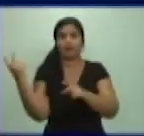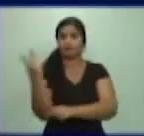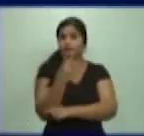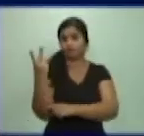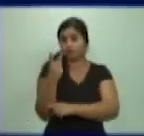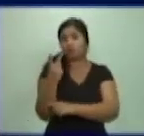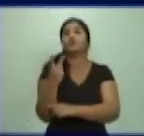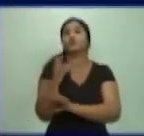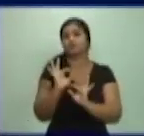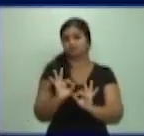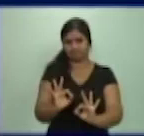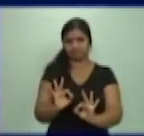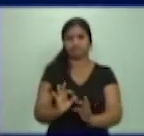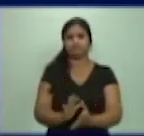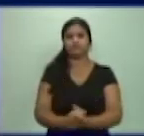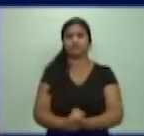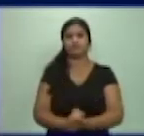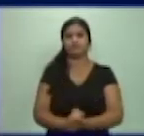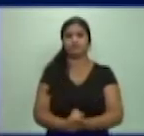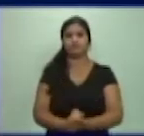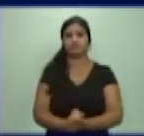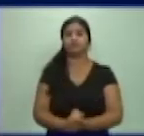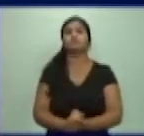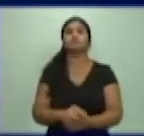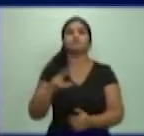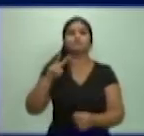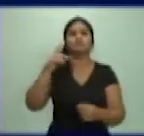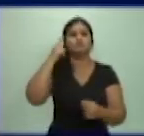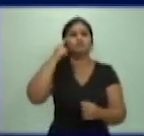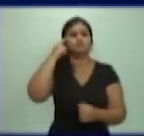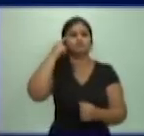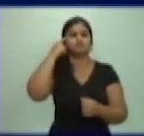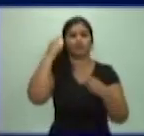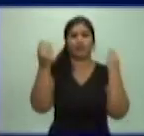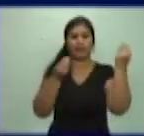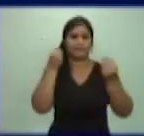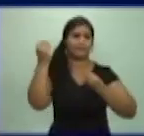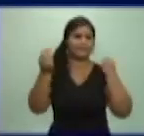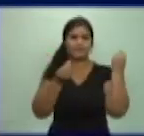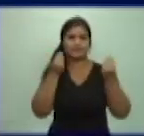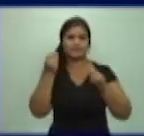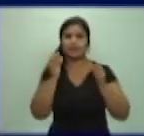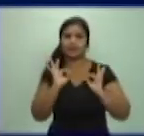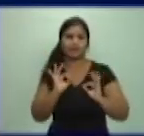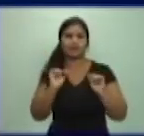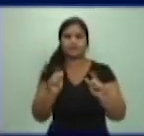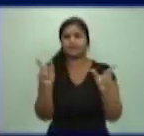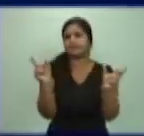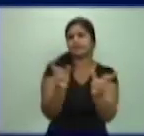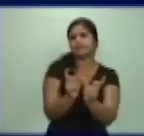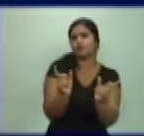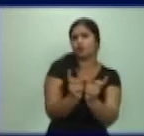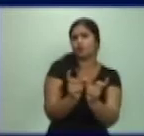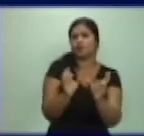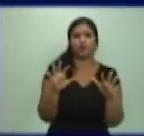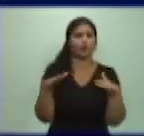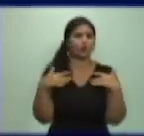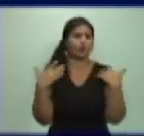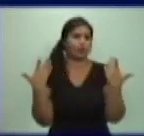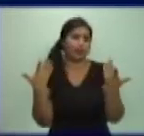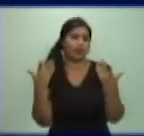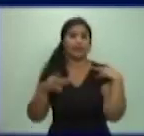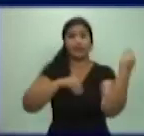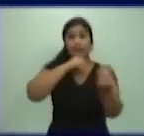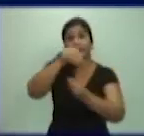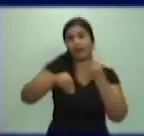cualidades fundamentales. Por tanto, yo debo buscar un infinitivo que sea sinónimo de instruir y que al sustituirlo,